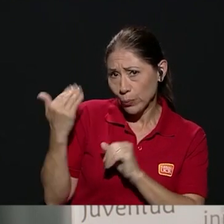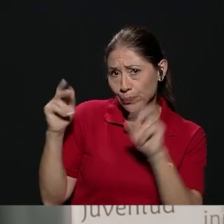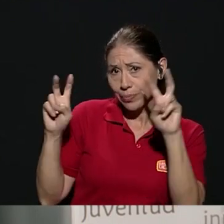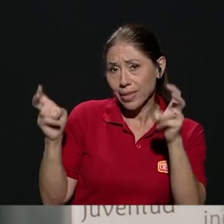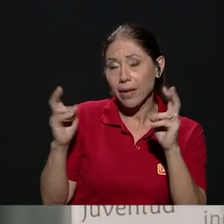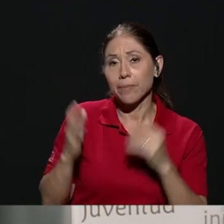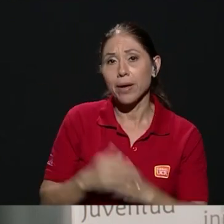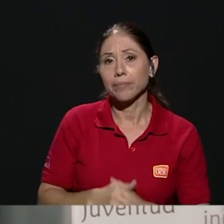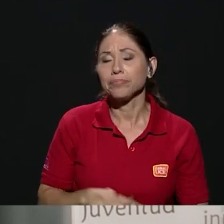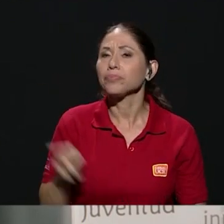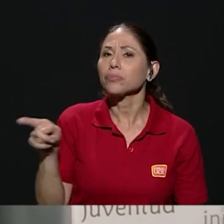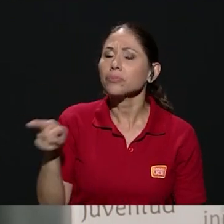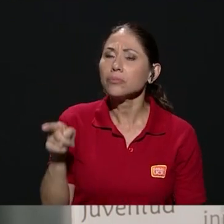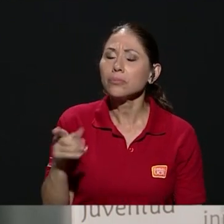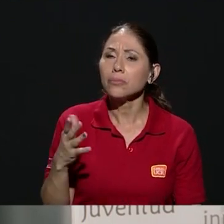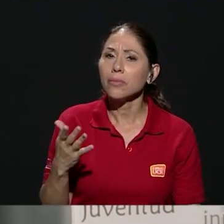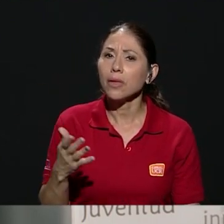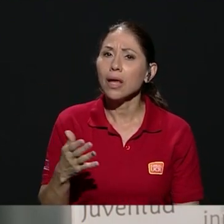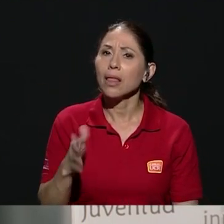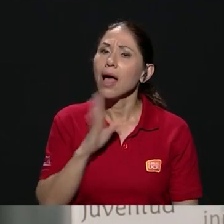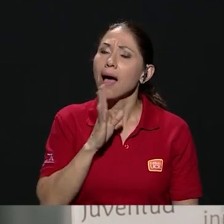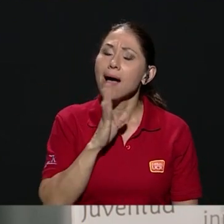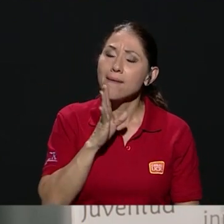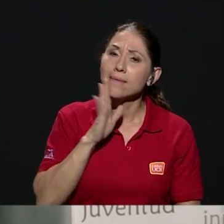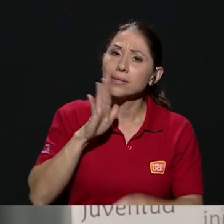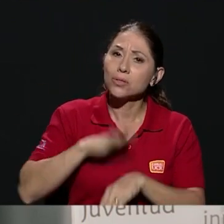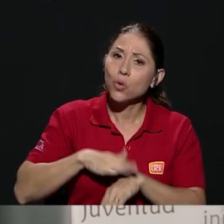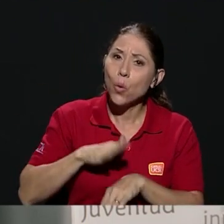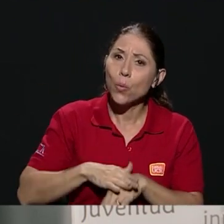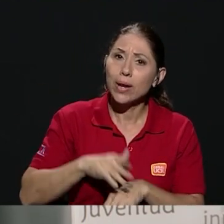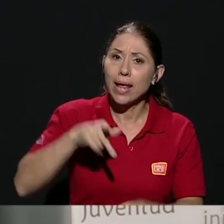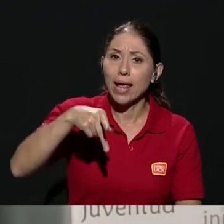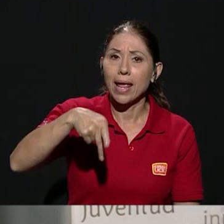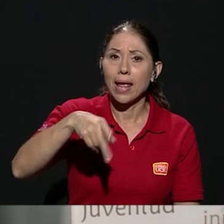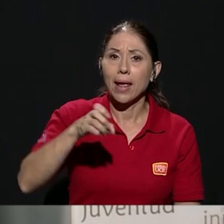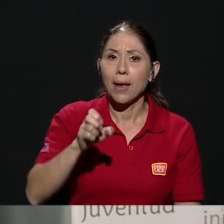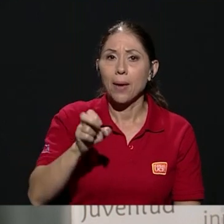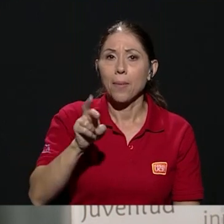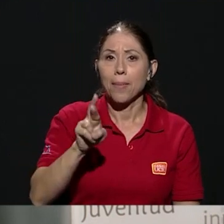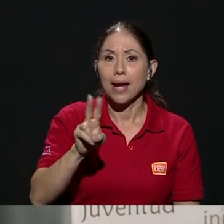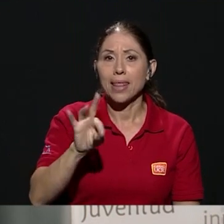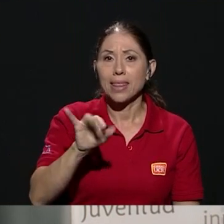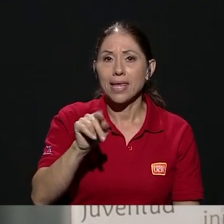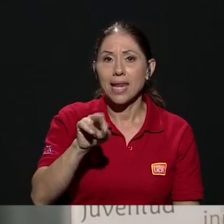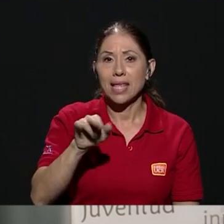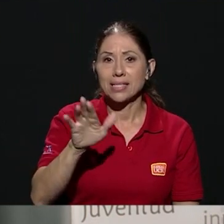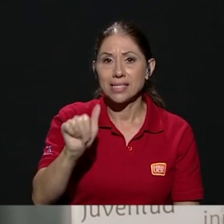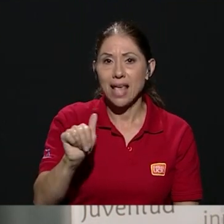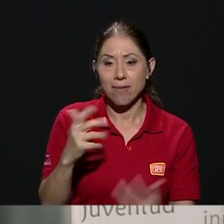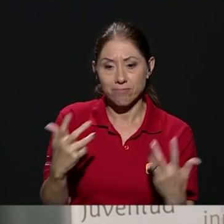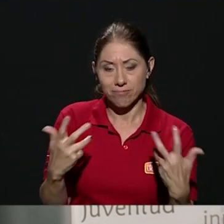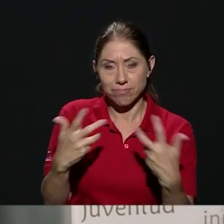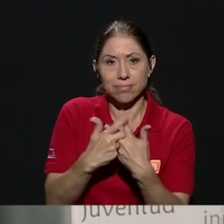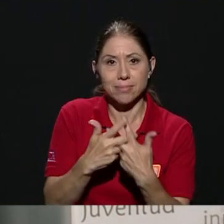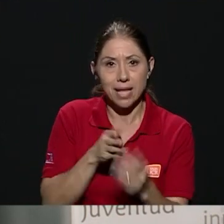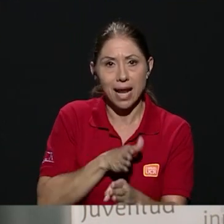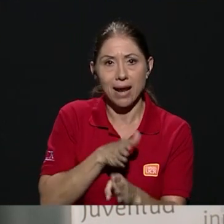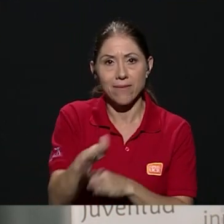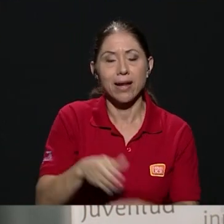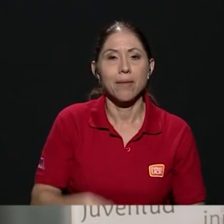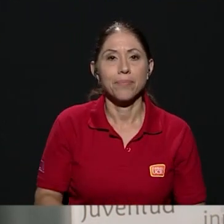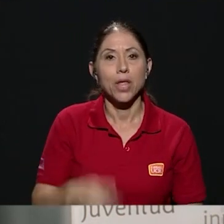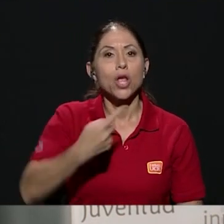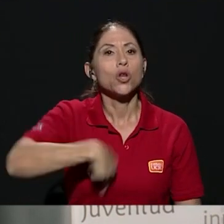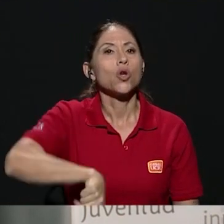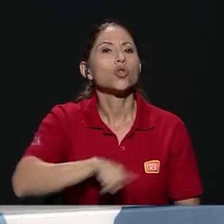donde usted hace hincapié, digamos, en la pertinencia de la carrera, lo que hemos hecho